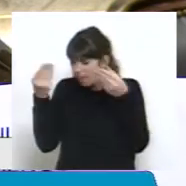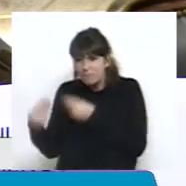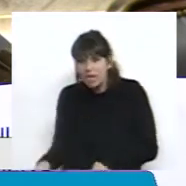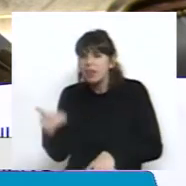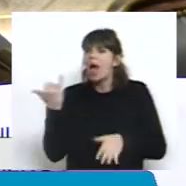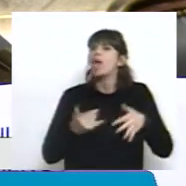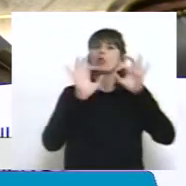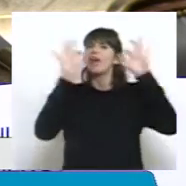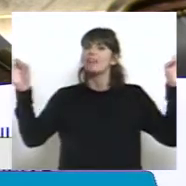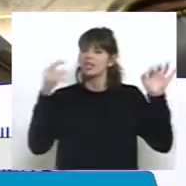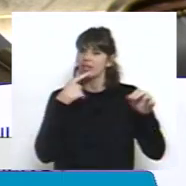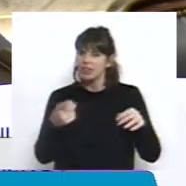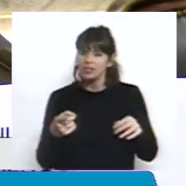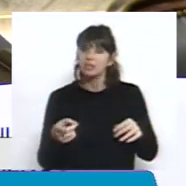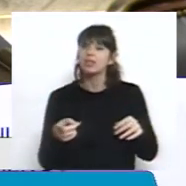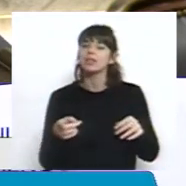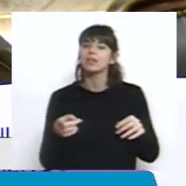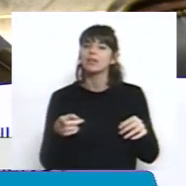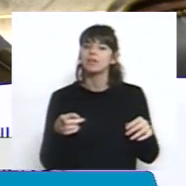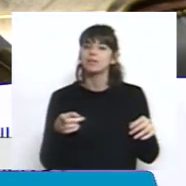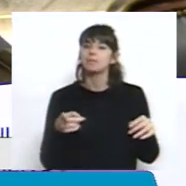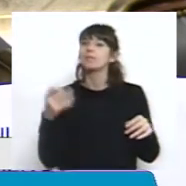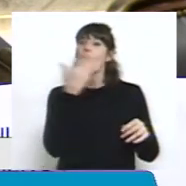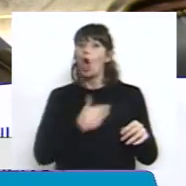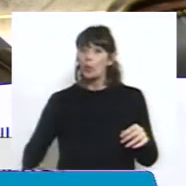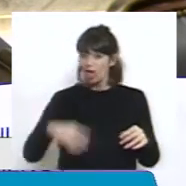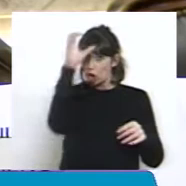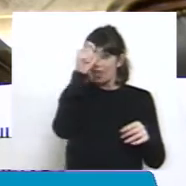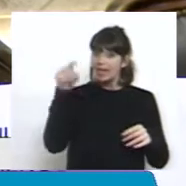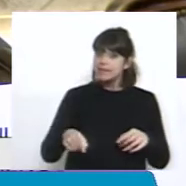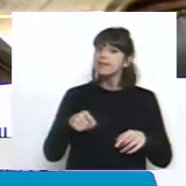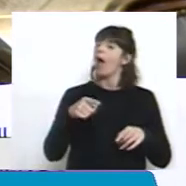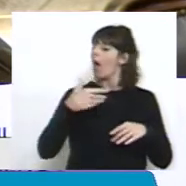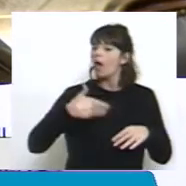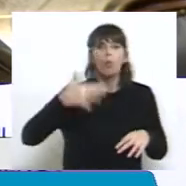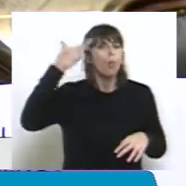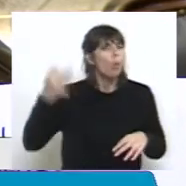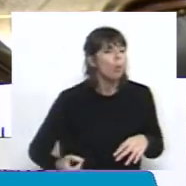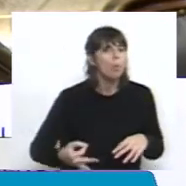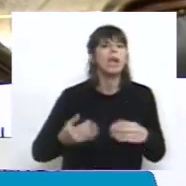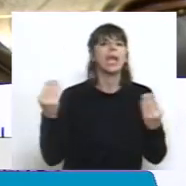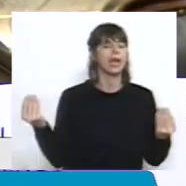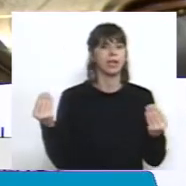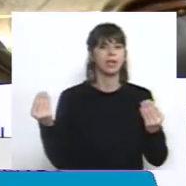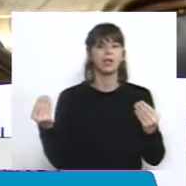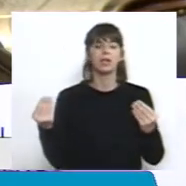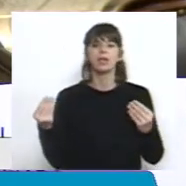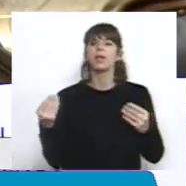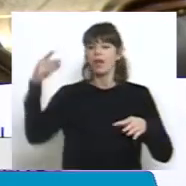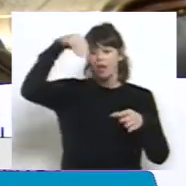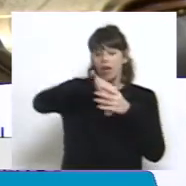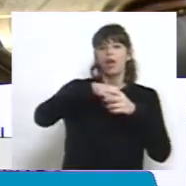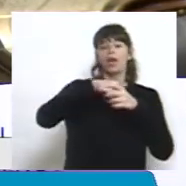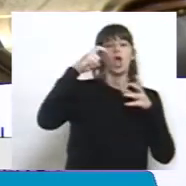expresa que dice que el gobierno griego se compromete a no poner en tratamiento